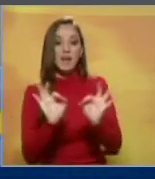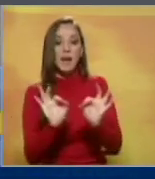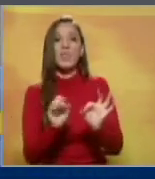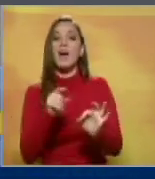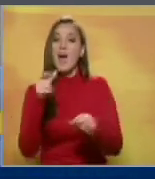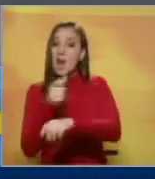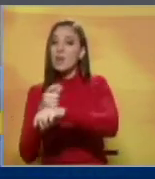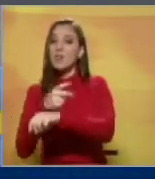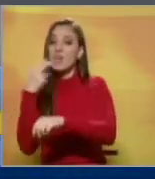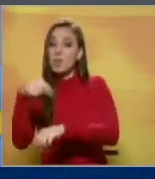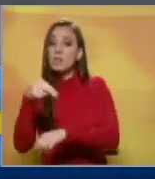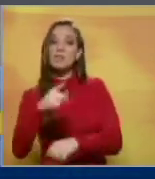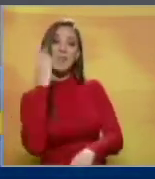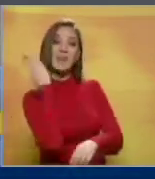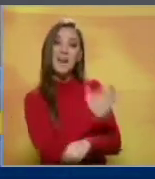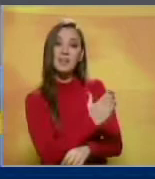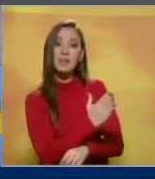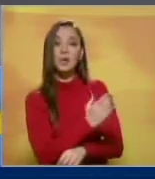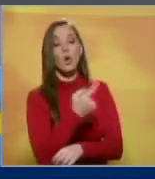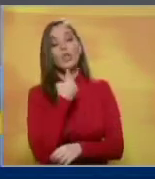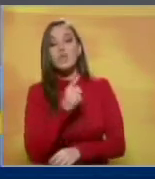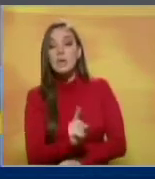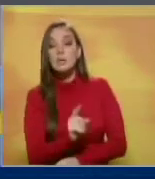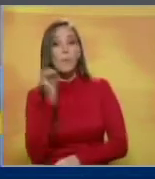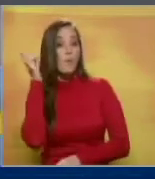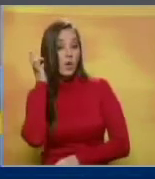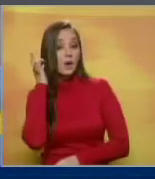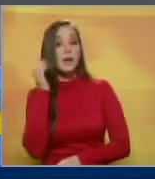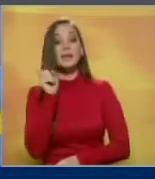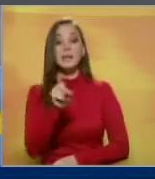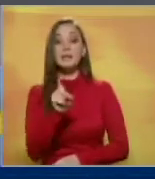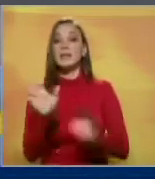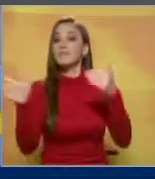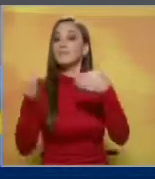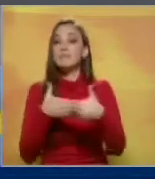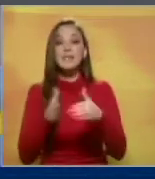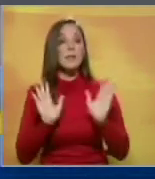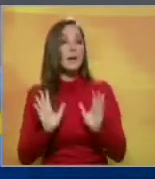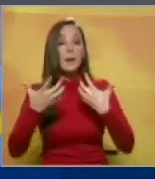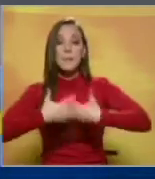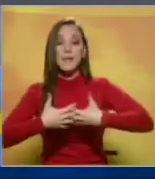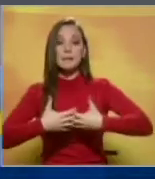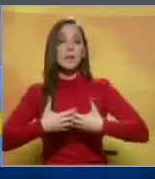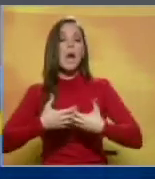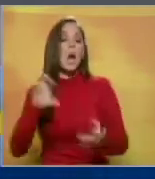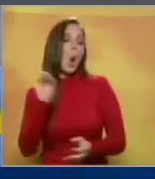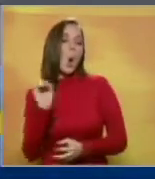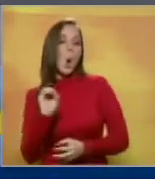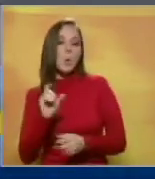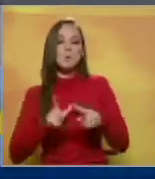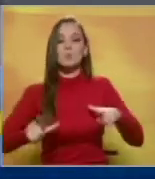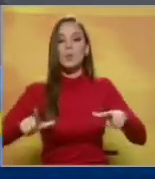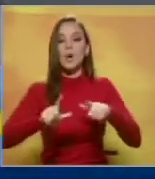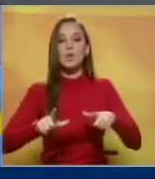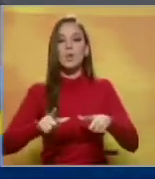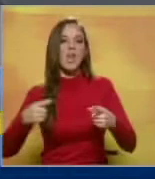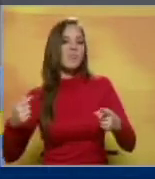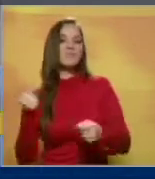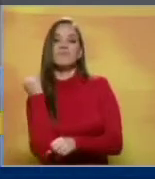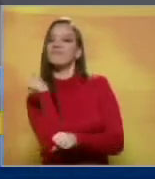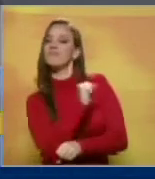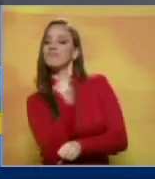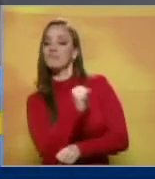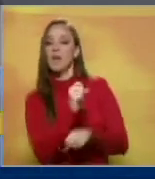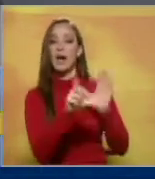por el gobierno nacional dijo que de ser necesario será un cierre definitivo de aquella empresa o local que esté infringiendo la ley así como la